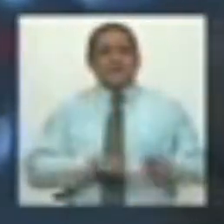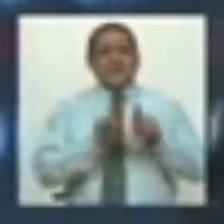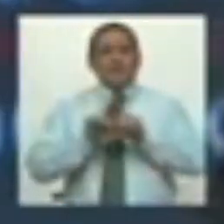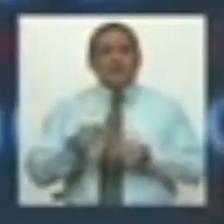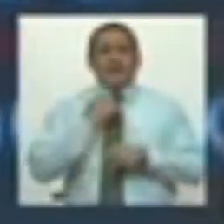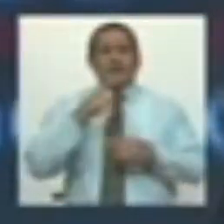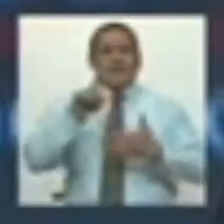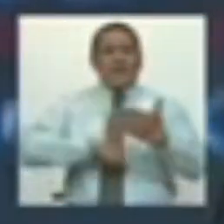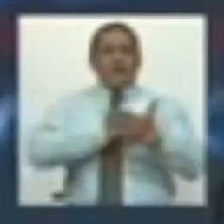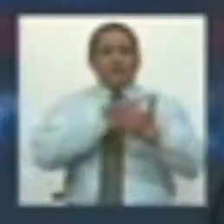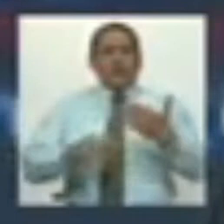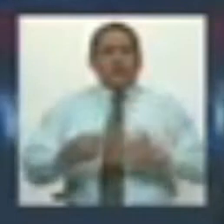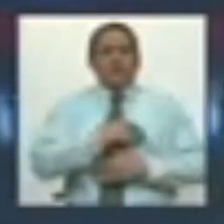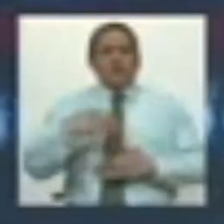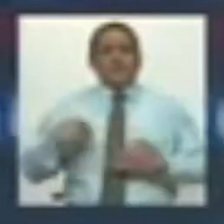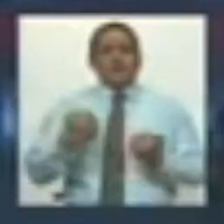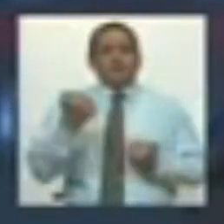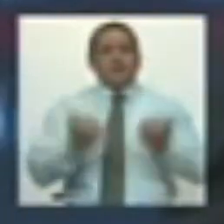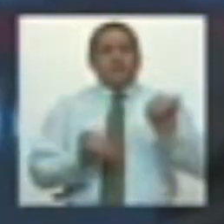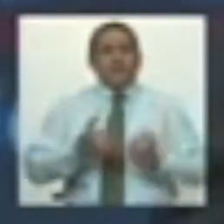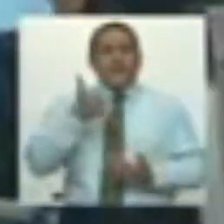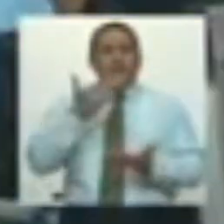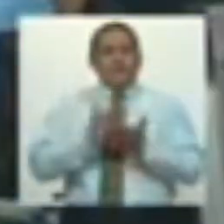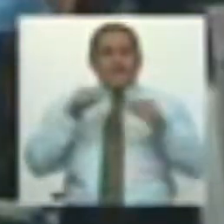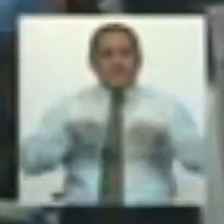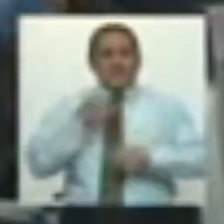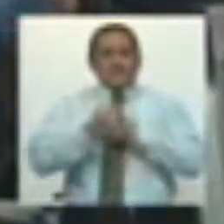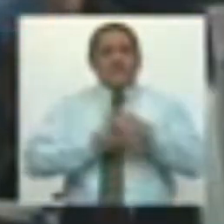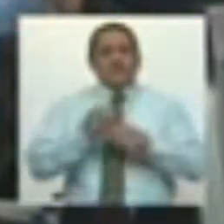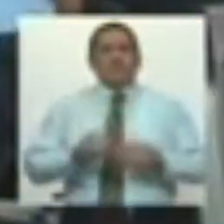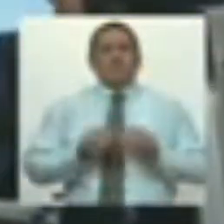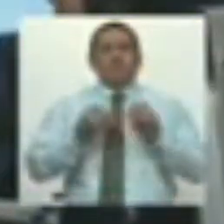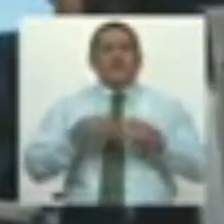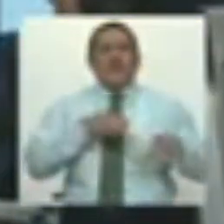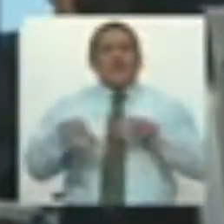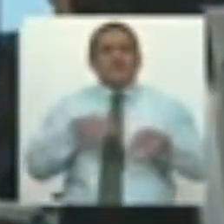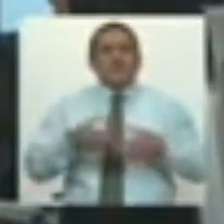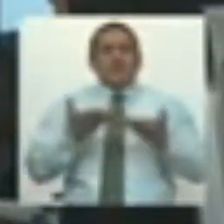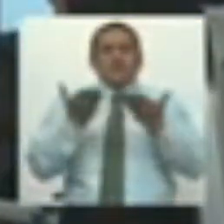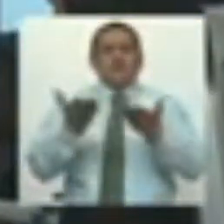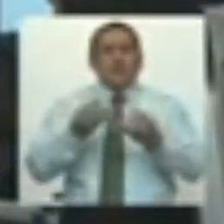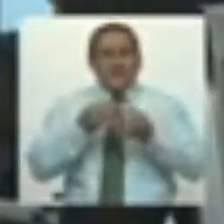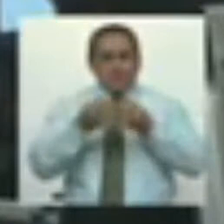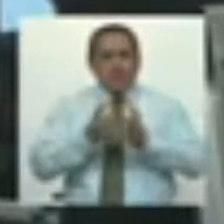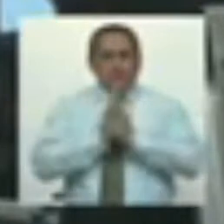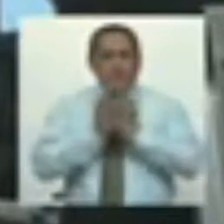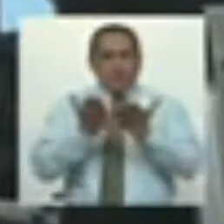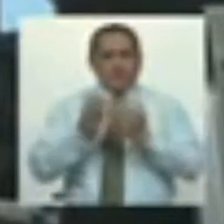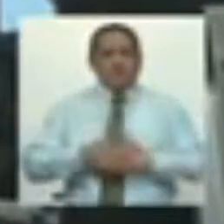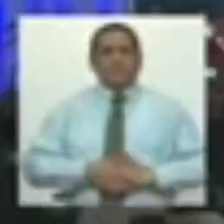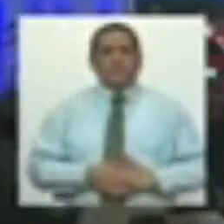denegada por el ministerio de transportes en abril de este año porque tendríamos que hacerlo señor castañeda explique no por favor